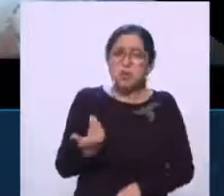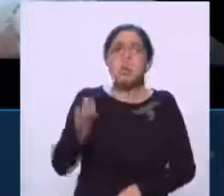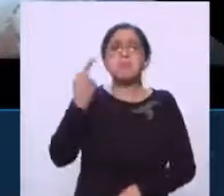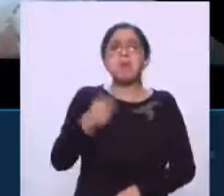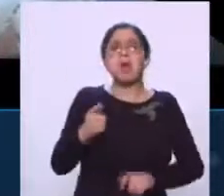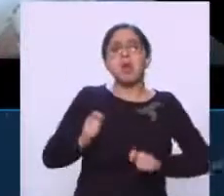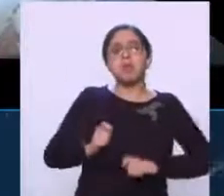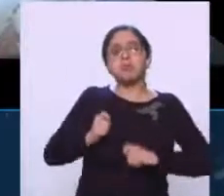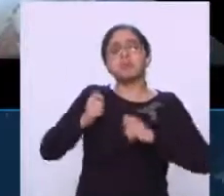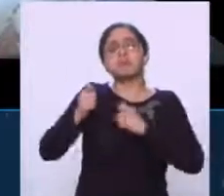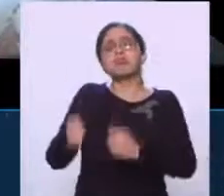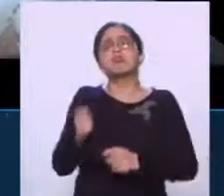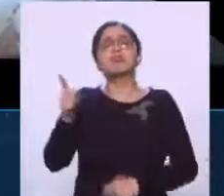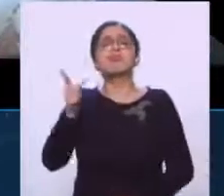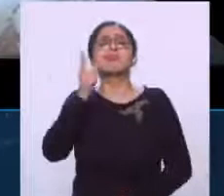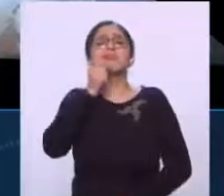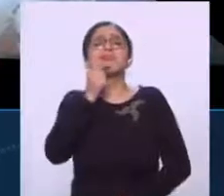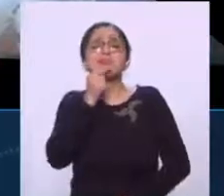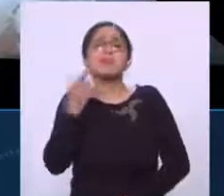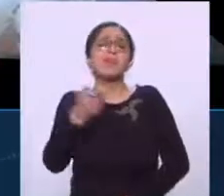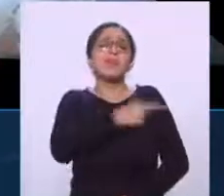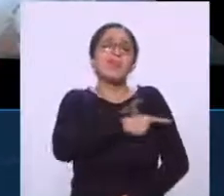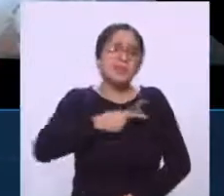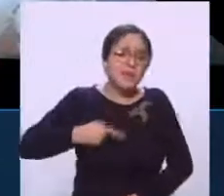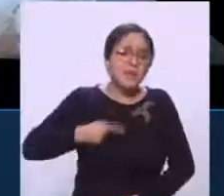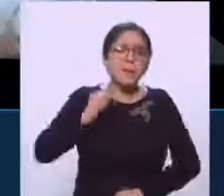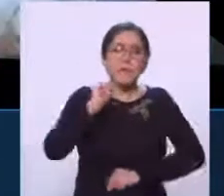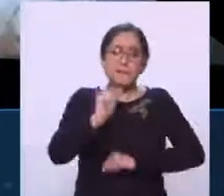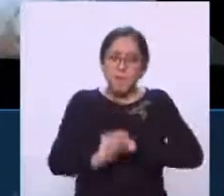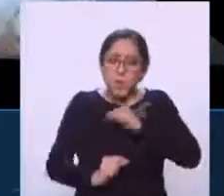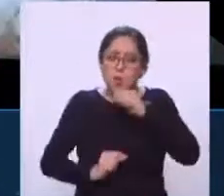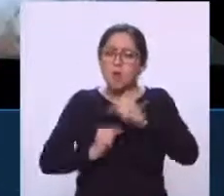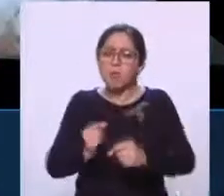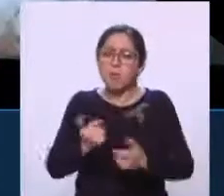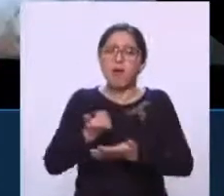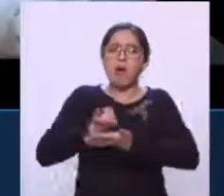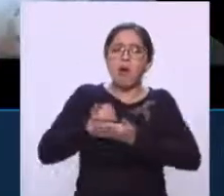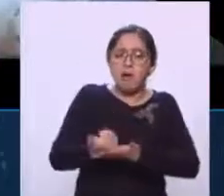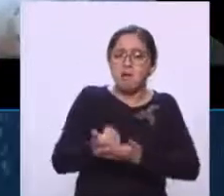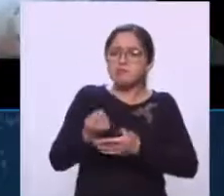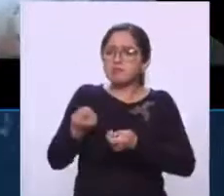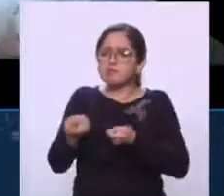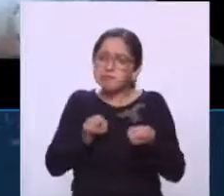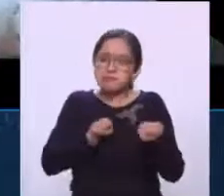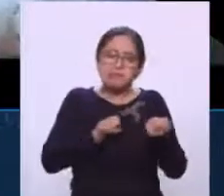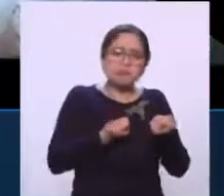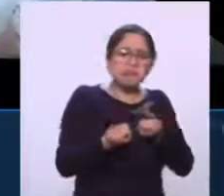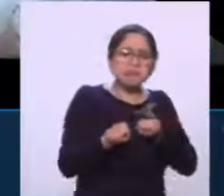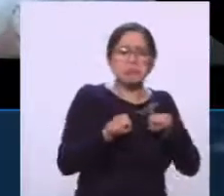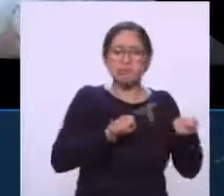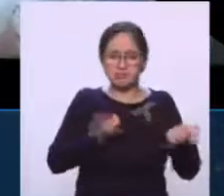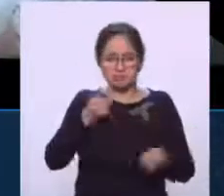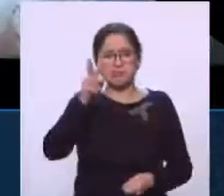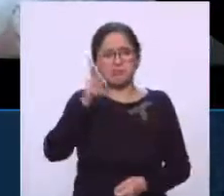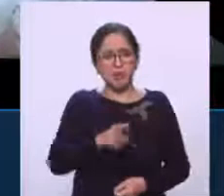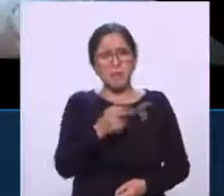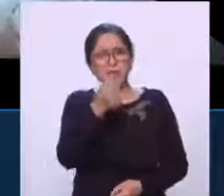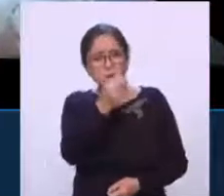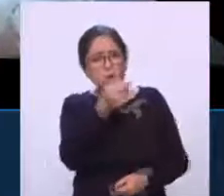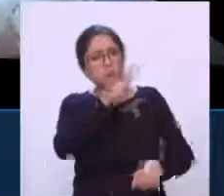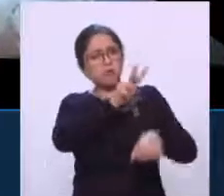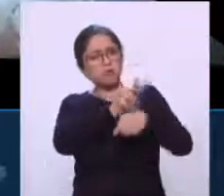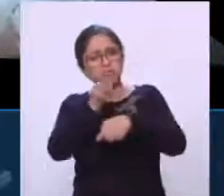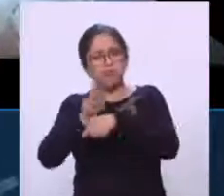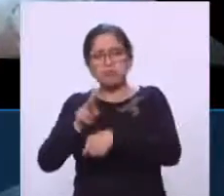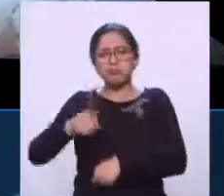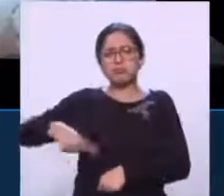Poder Judicial el que ha tenido que enmendar la plana de impunidad y de pues parece ser mutua cobertura que tienen la